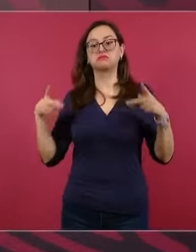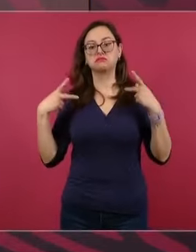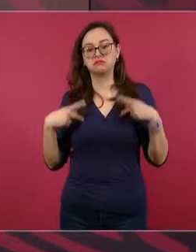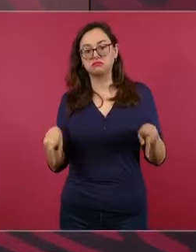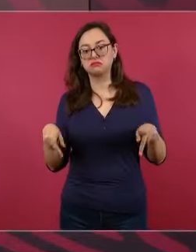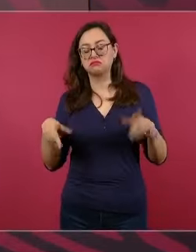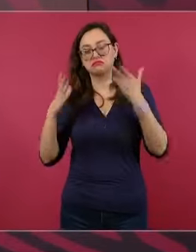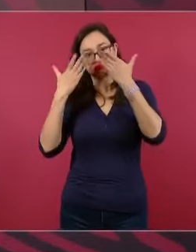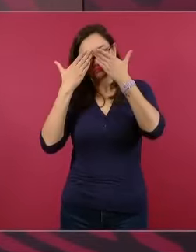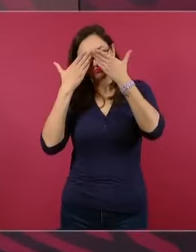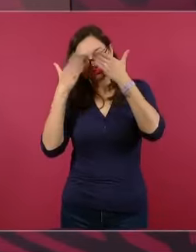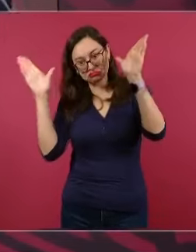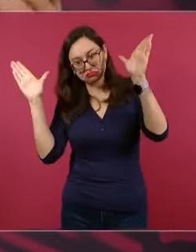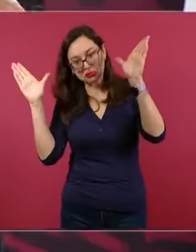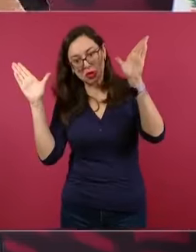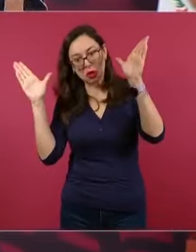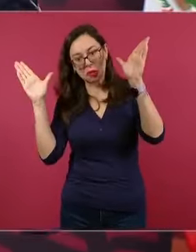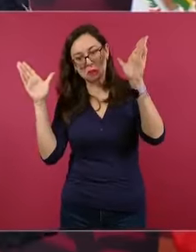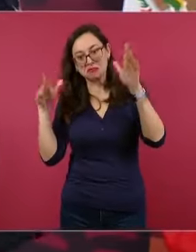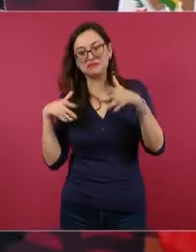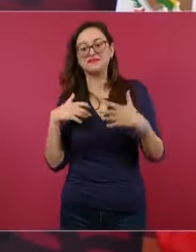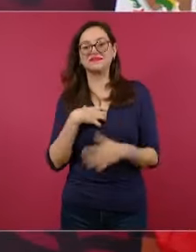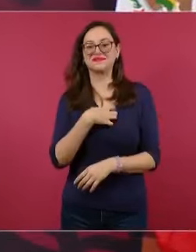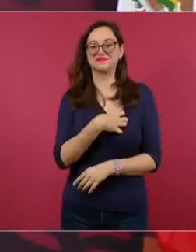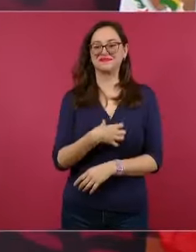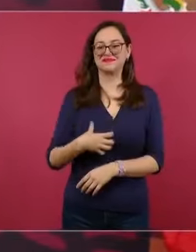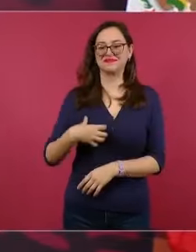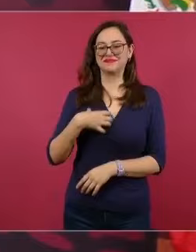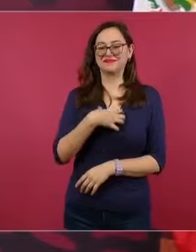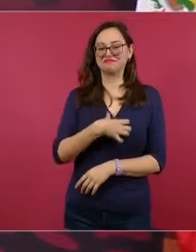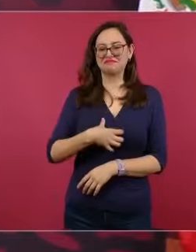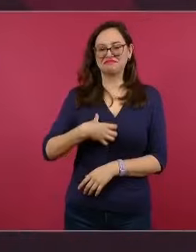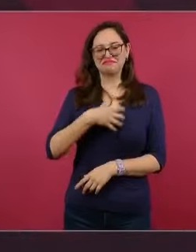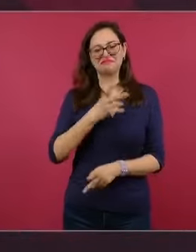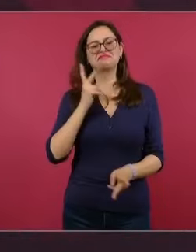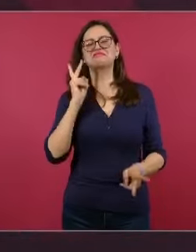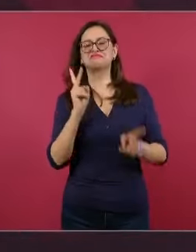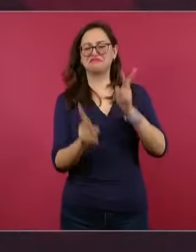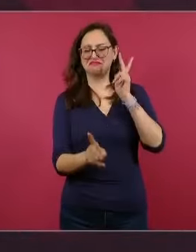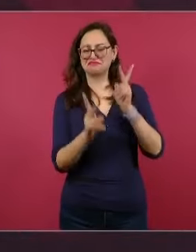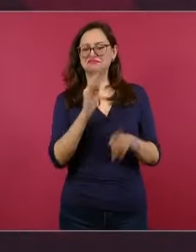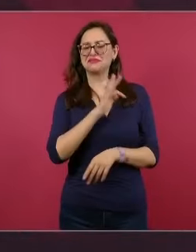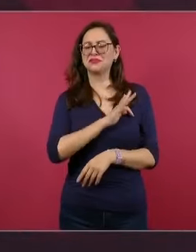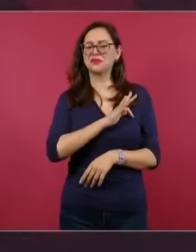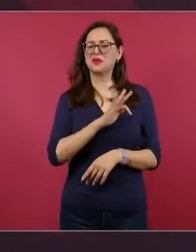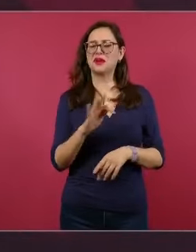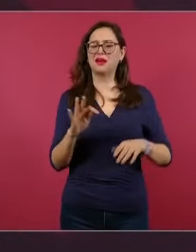transformación están contentos relajado relajado